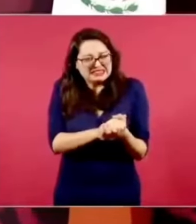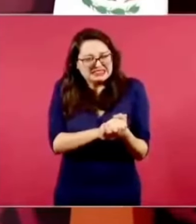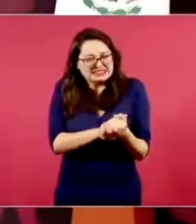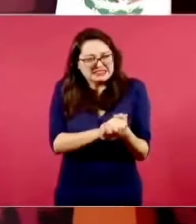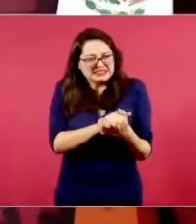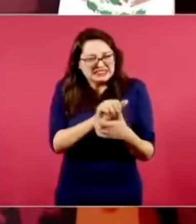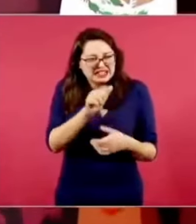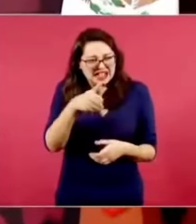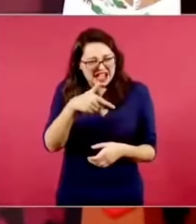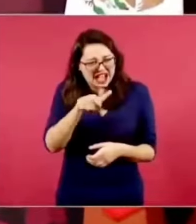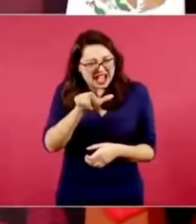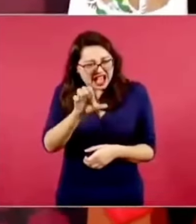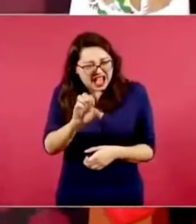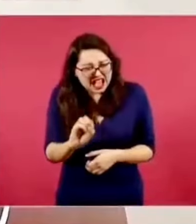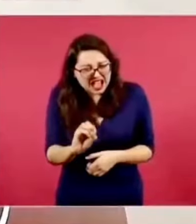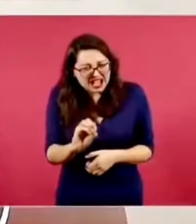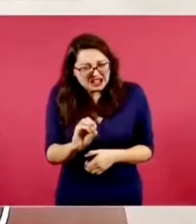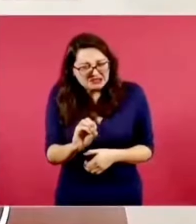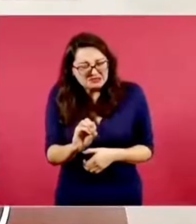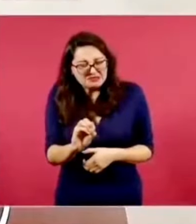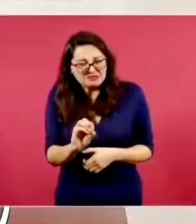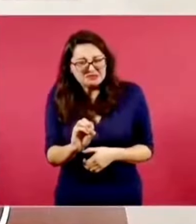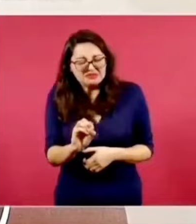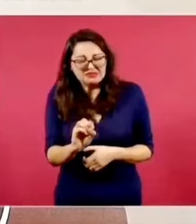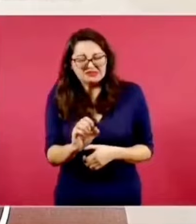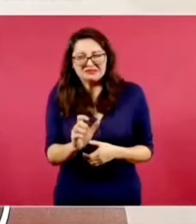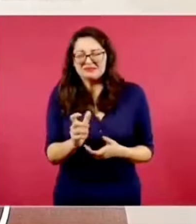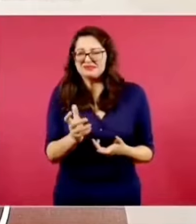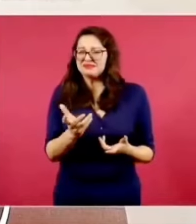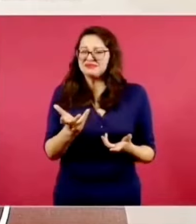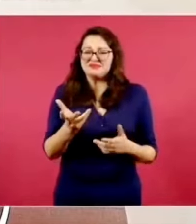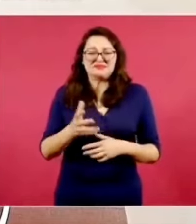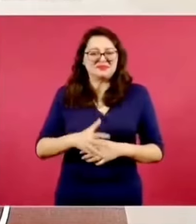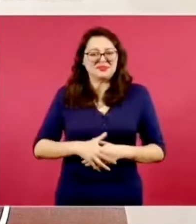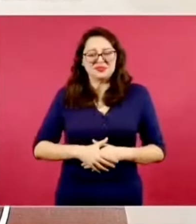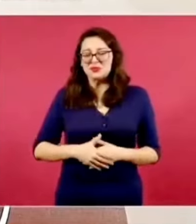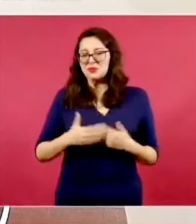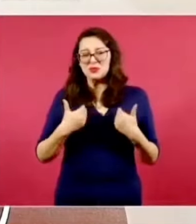Se emparejó con este